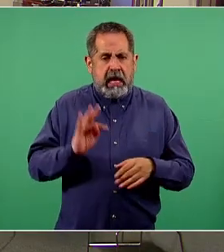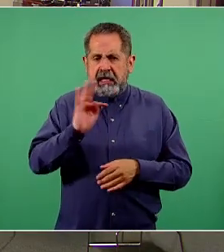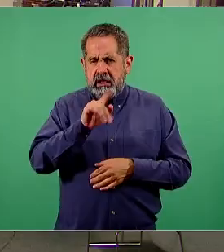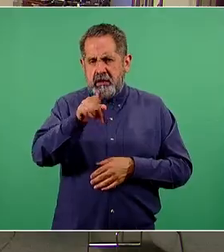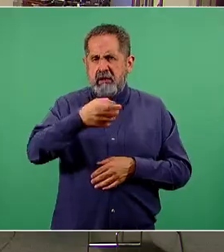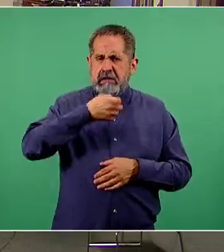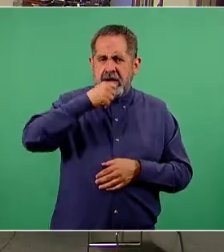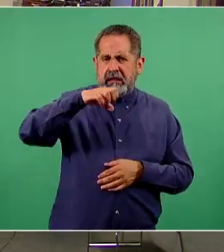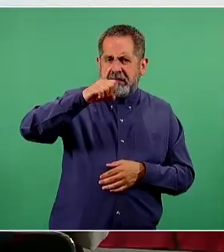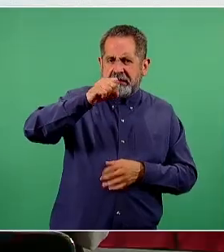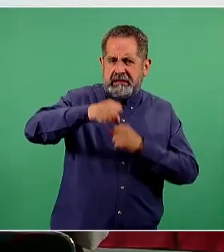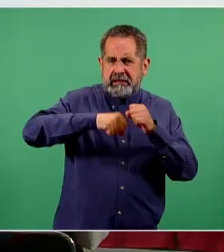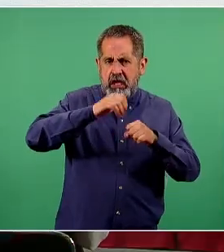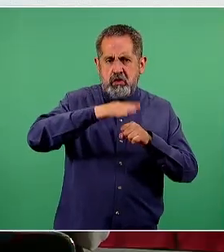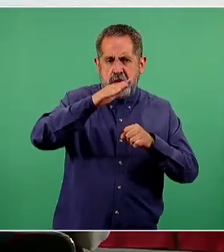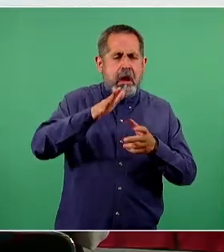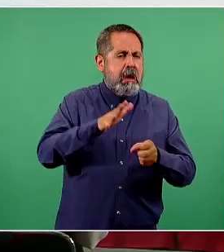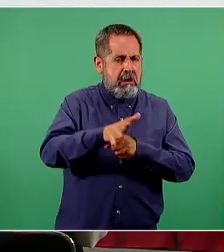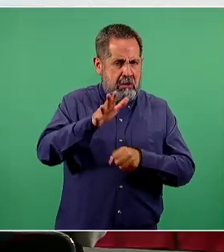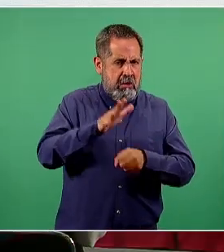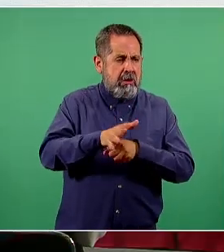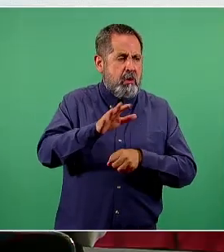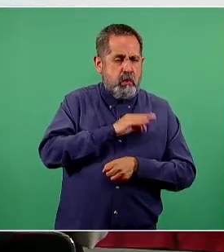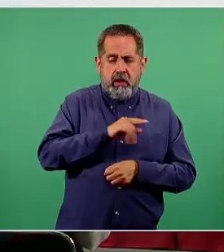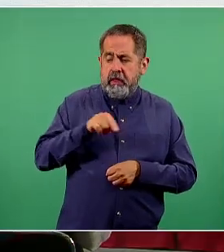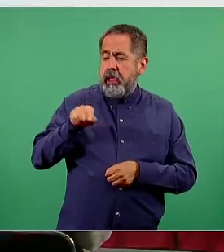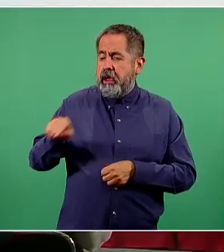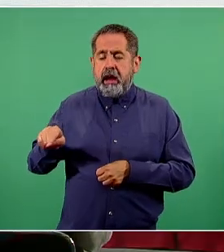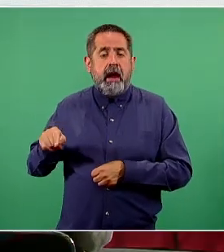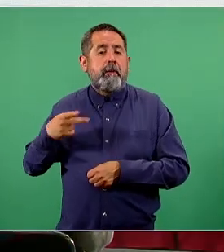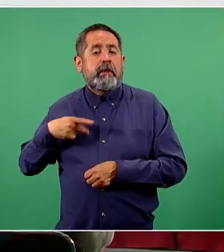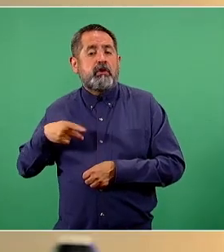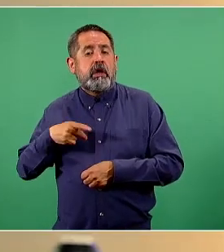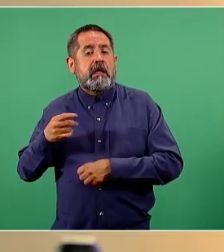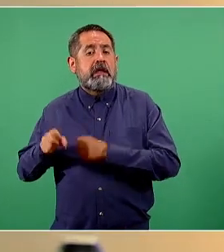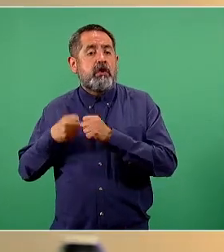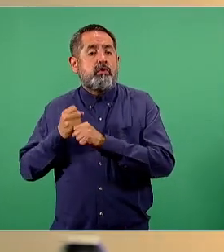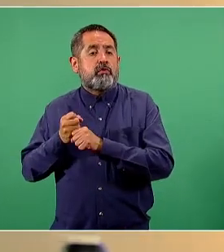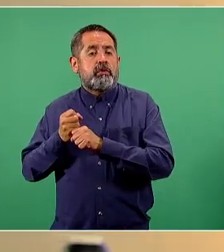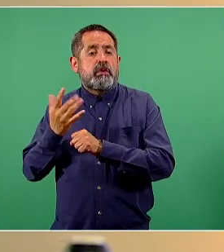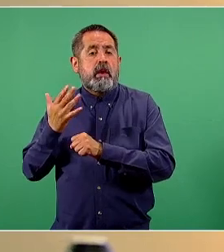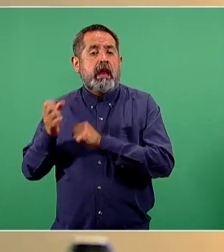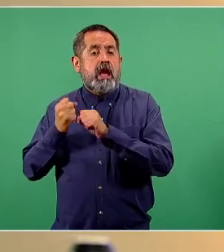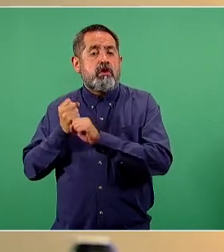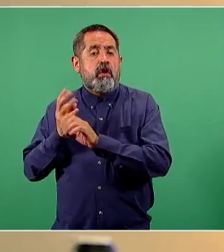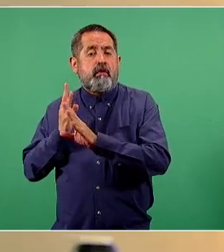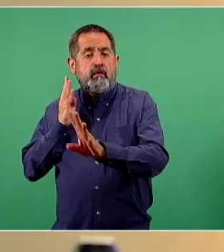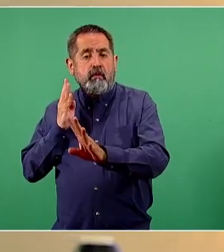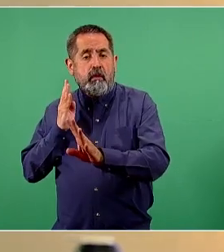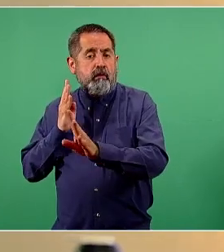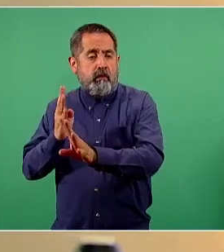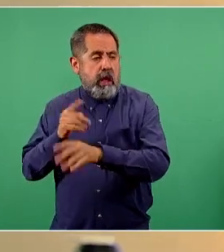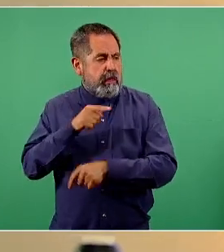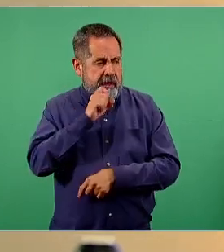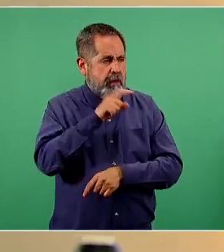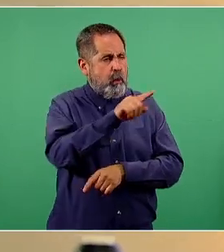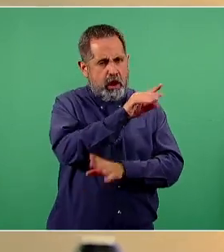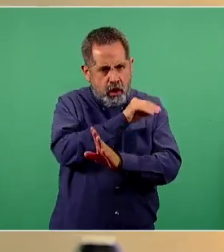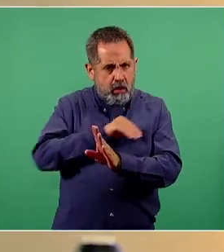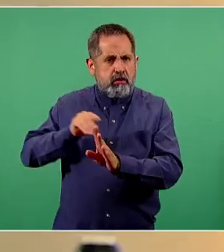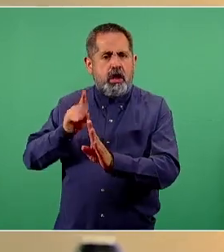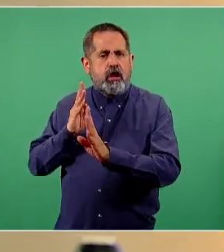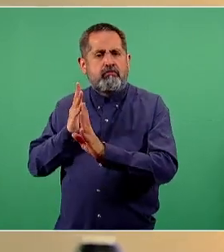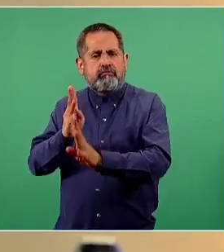más años de edad, durante el periodo en que se vacunen las personas de 50 en adelante, también usted puede